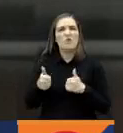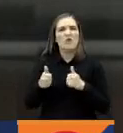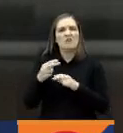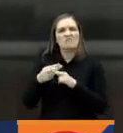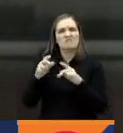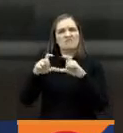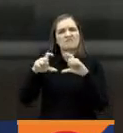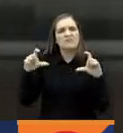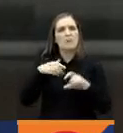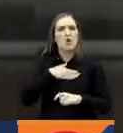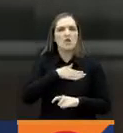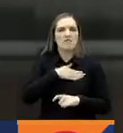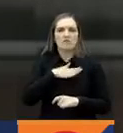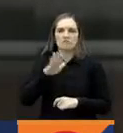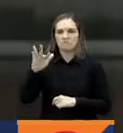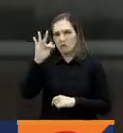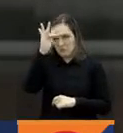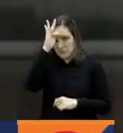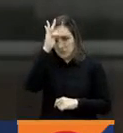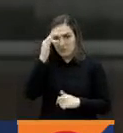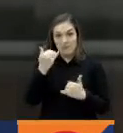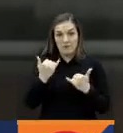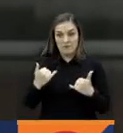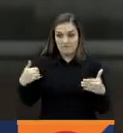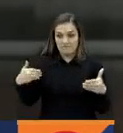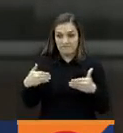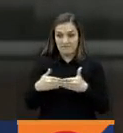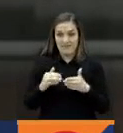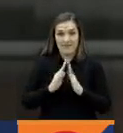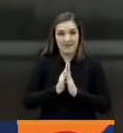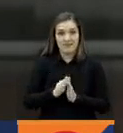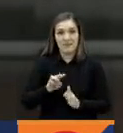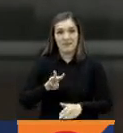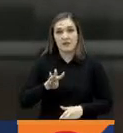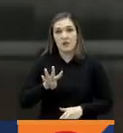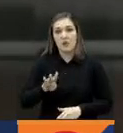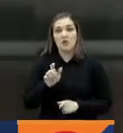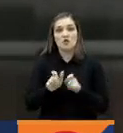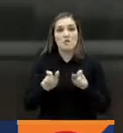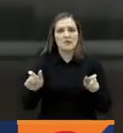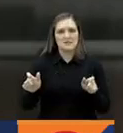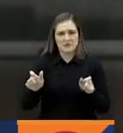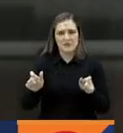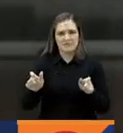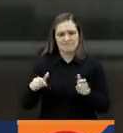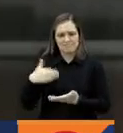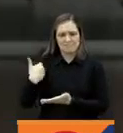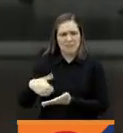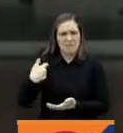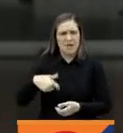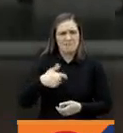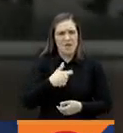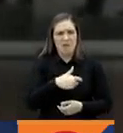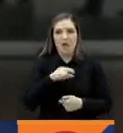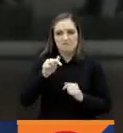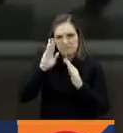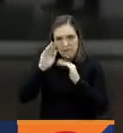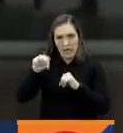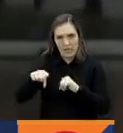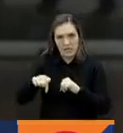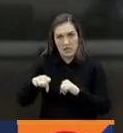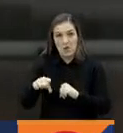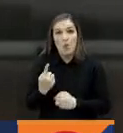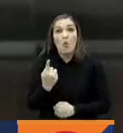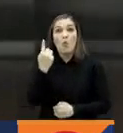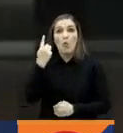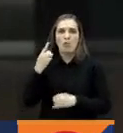lesionadas en lo corrido del mes de diciembre por manipulación de pólvora, solo permanece un menor de edad desde el pasado 8 de diciembre que aún no